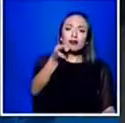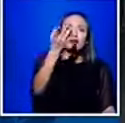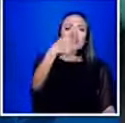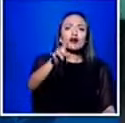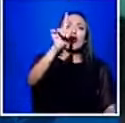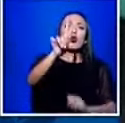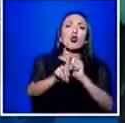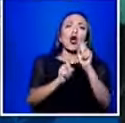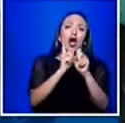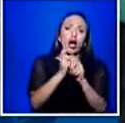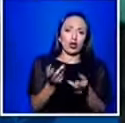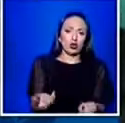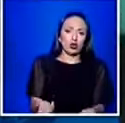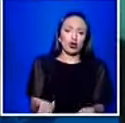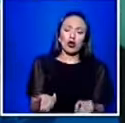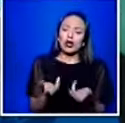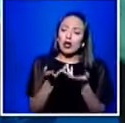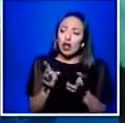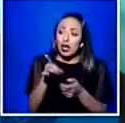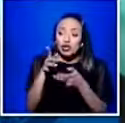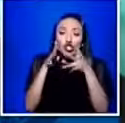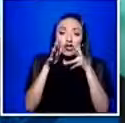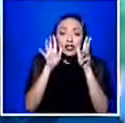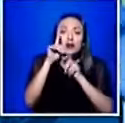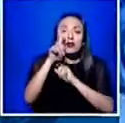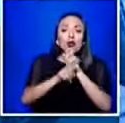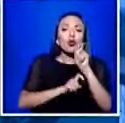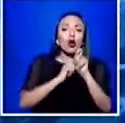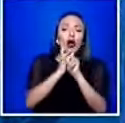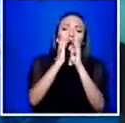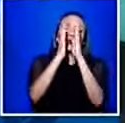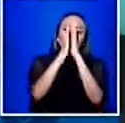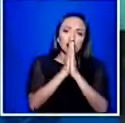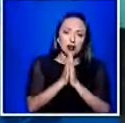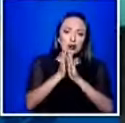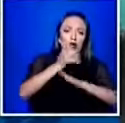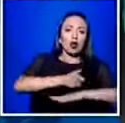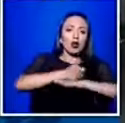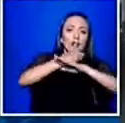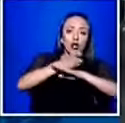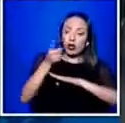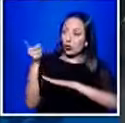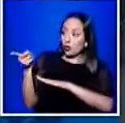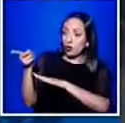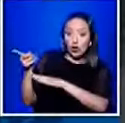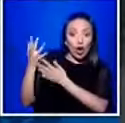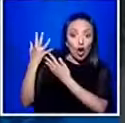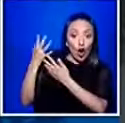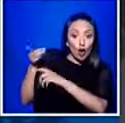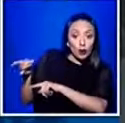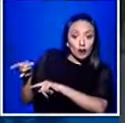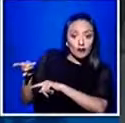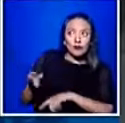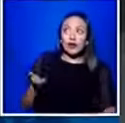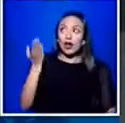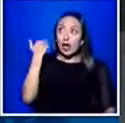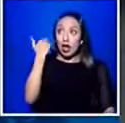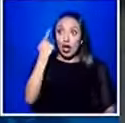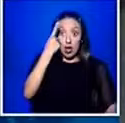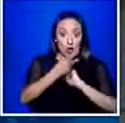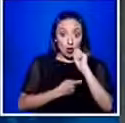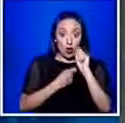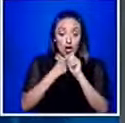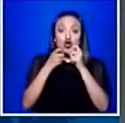año. Por favor, ya se está cumpliendo un año a las autoridades, al fiscalizador. Esta obra hace un año